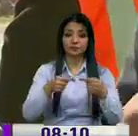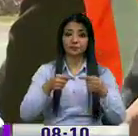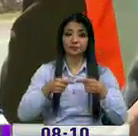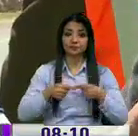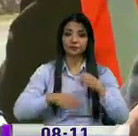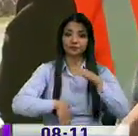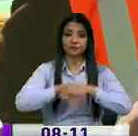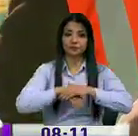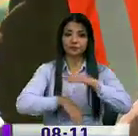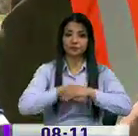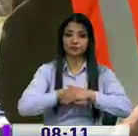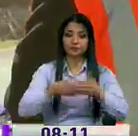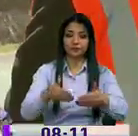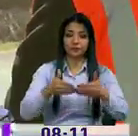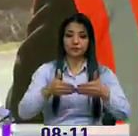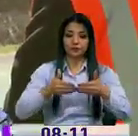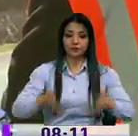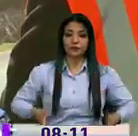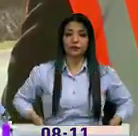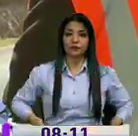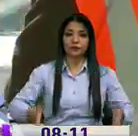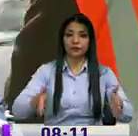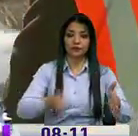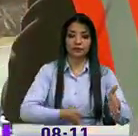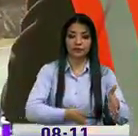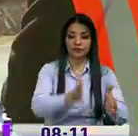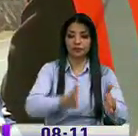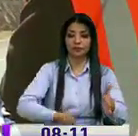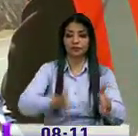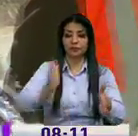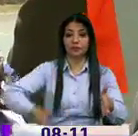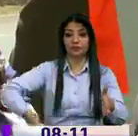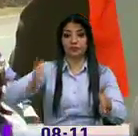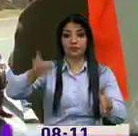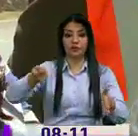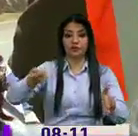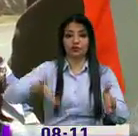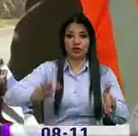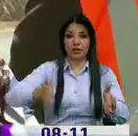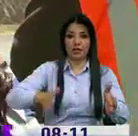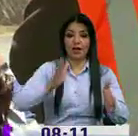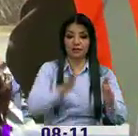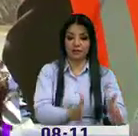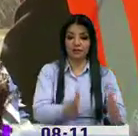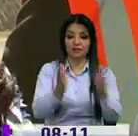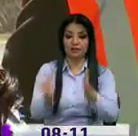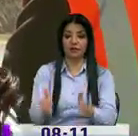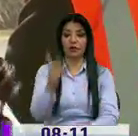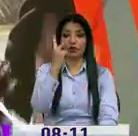máximo dos carriles típicos. El tercero no es controlado. Es la capacidad